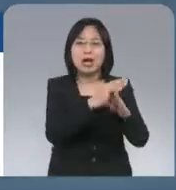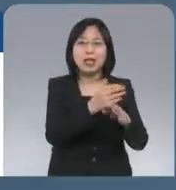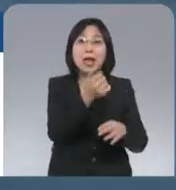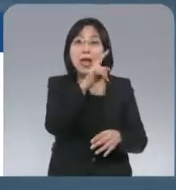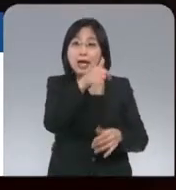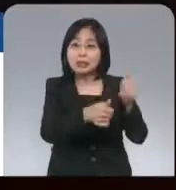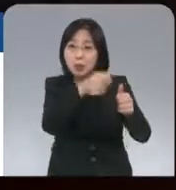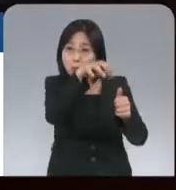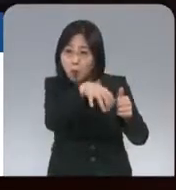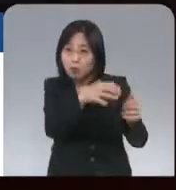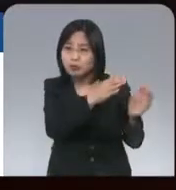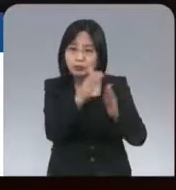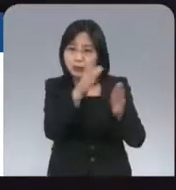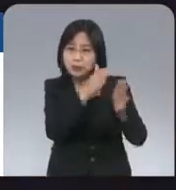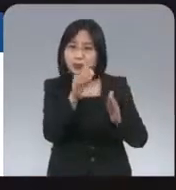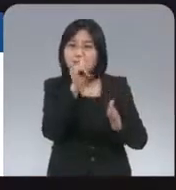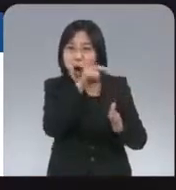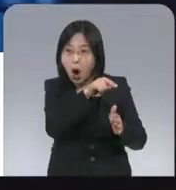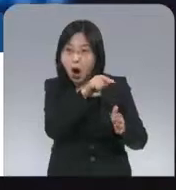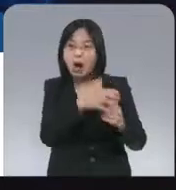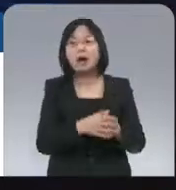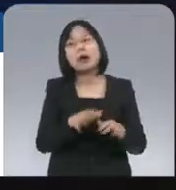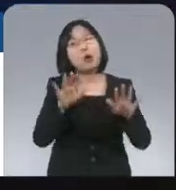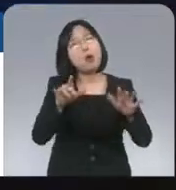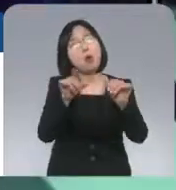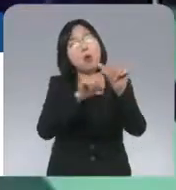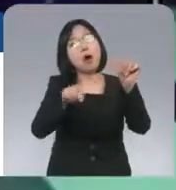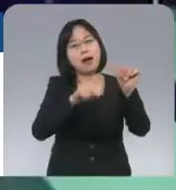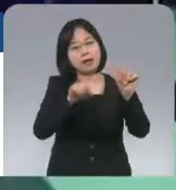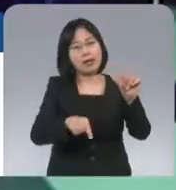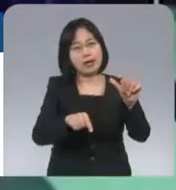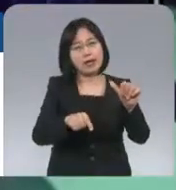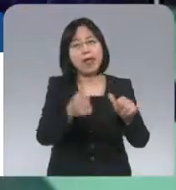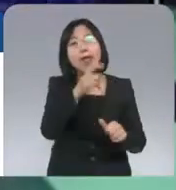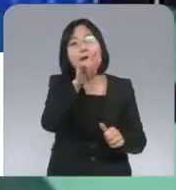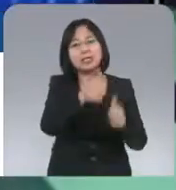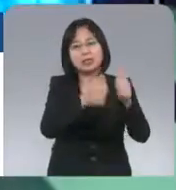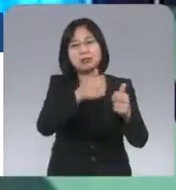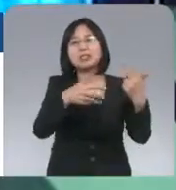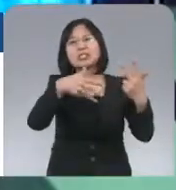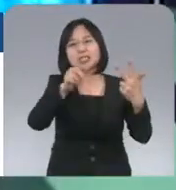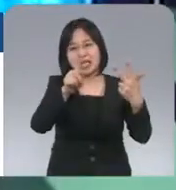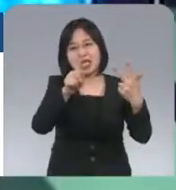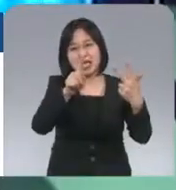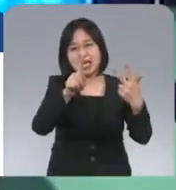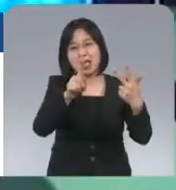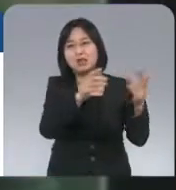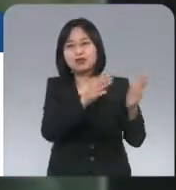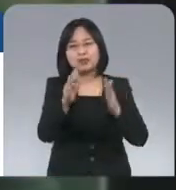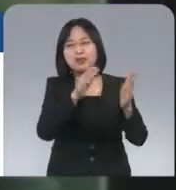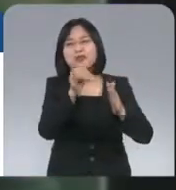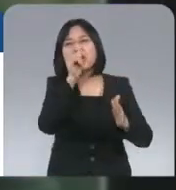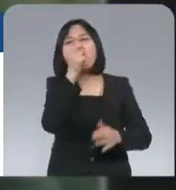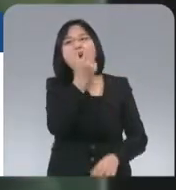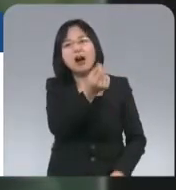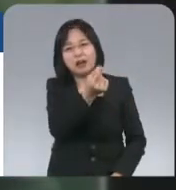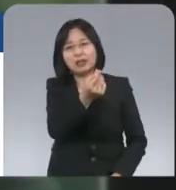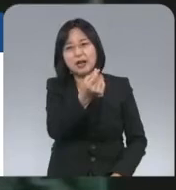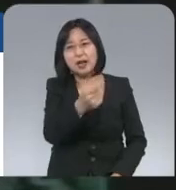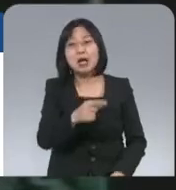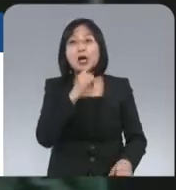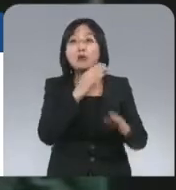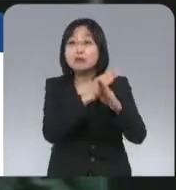posible nuevo ensayo nuclear por parte de corea del norte pues hasta la fecha washington sólo presentaba meras hipótesis sobre un posible ensayo nuclear